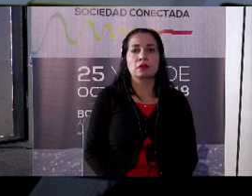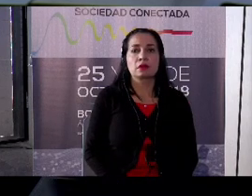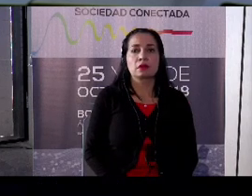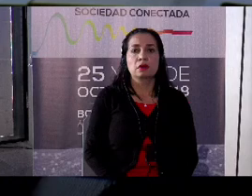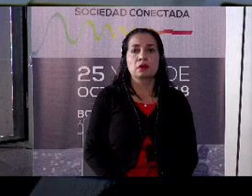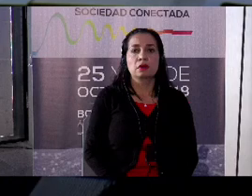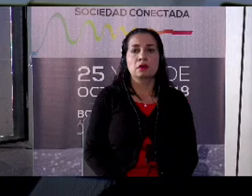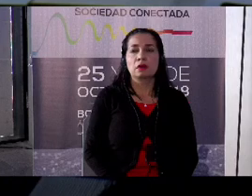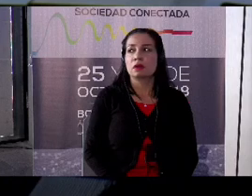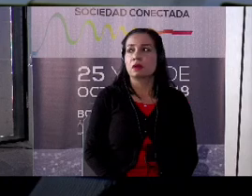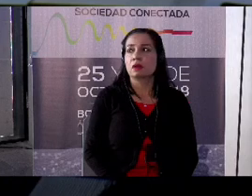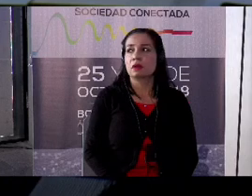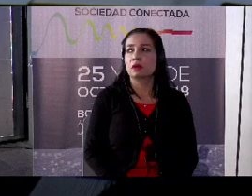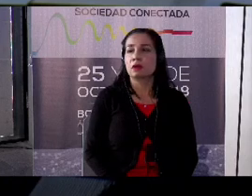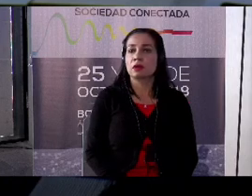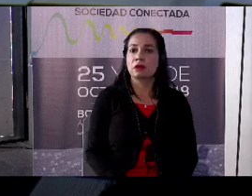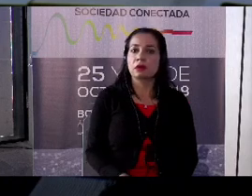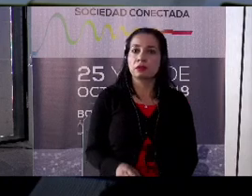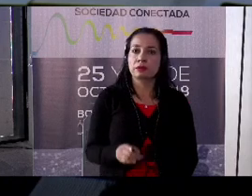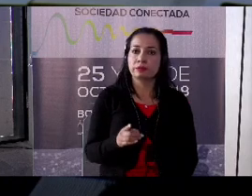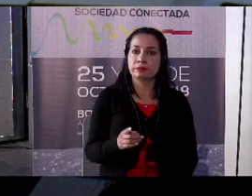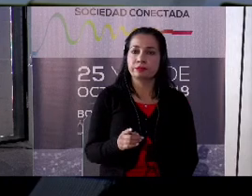Dónde está el dispositivo para